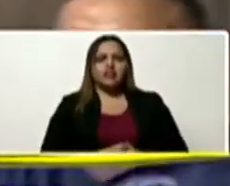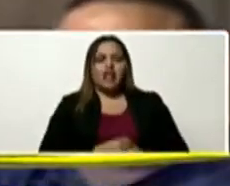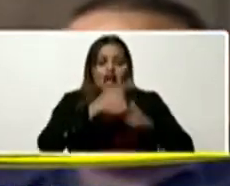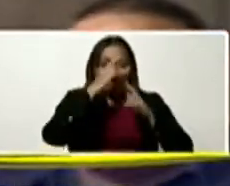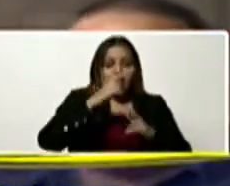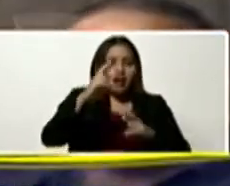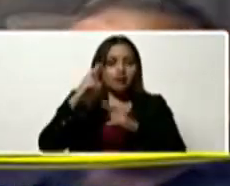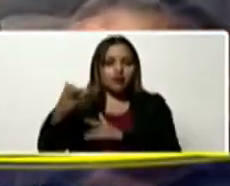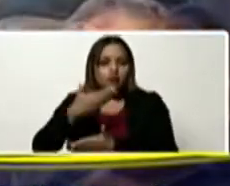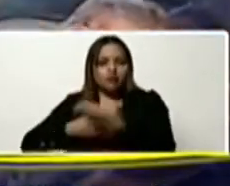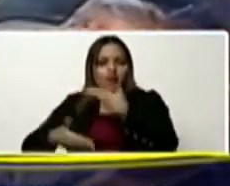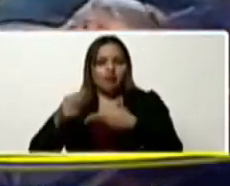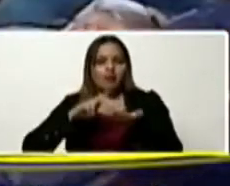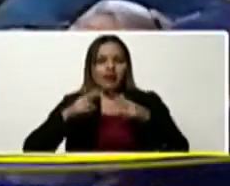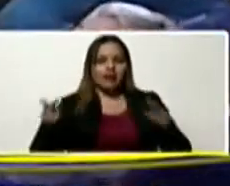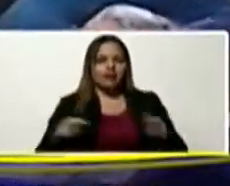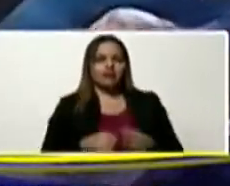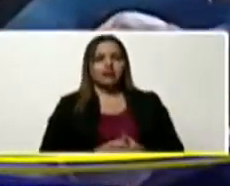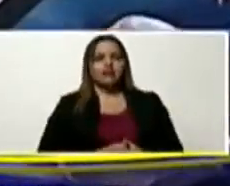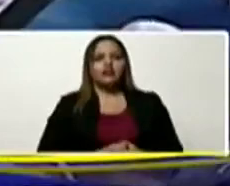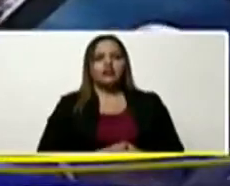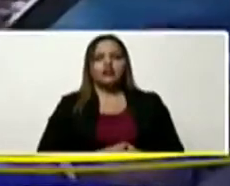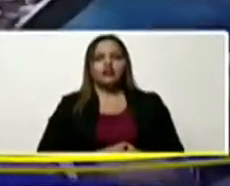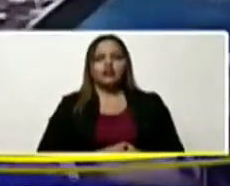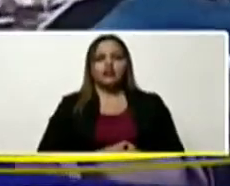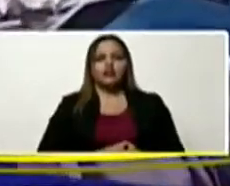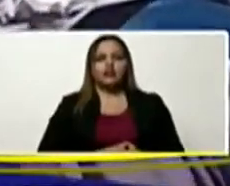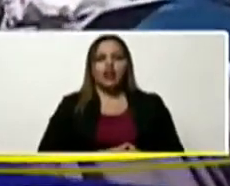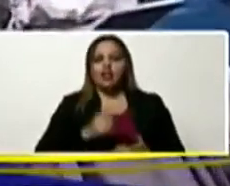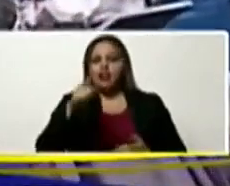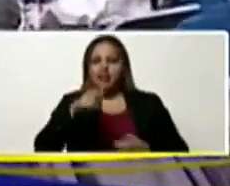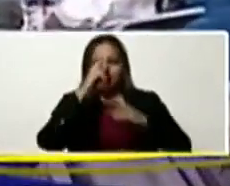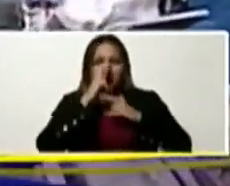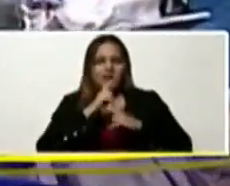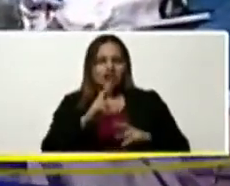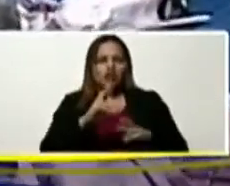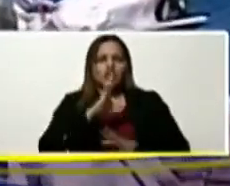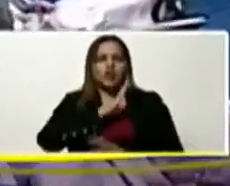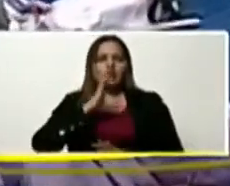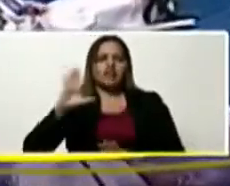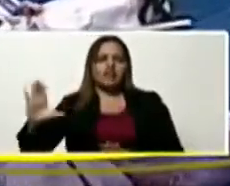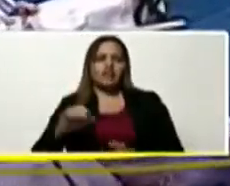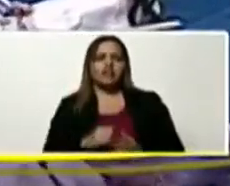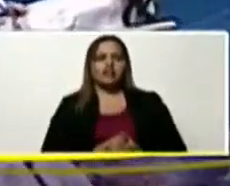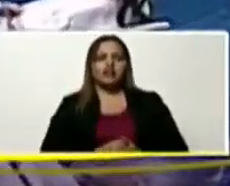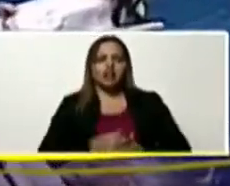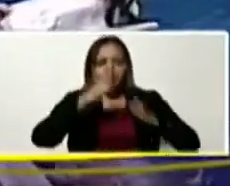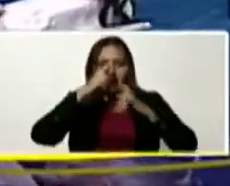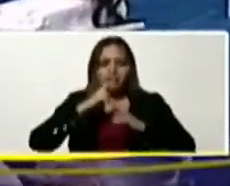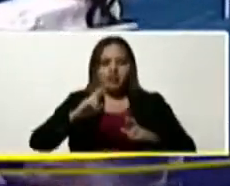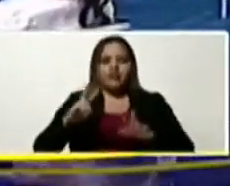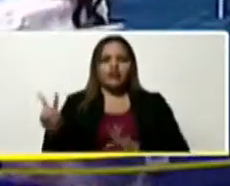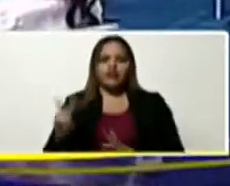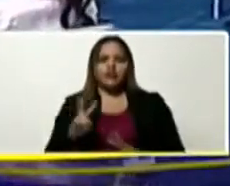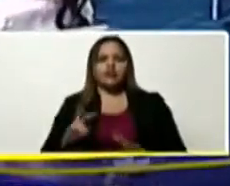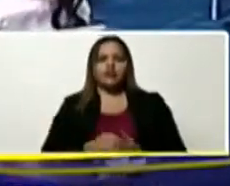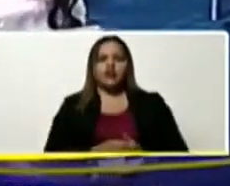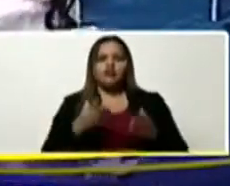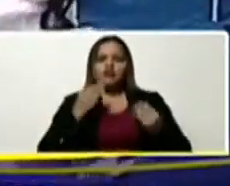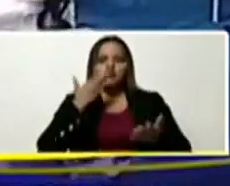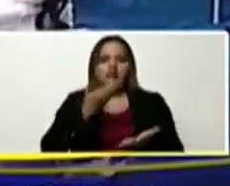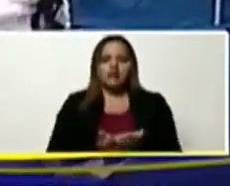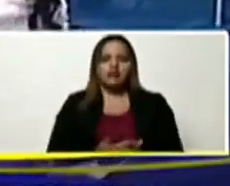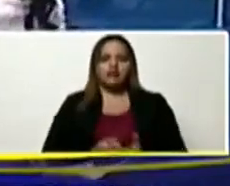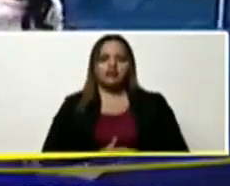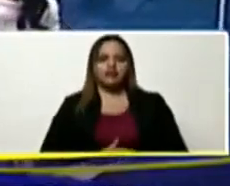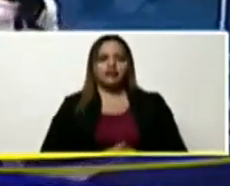respeto de la diplomacia de paz, en el respeto de la soberanía y el respeto de Venezuela. Muchísimas